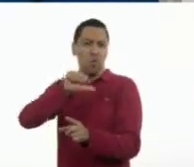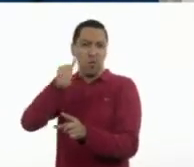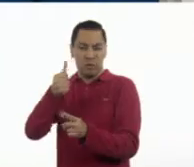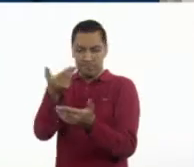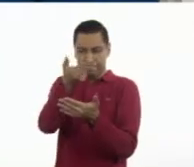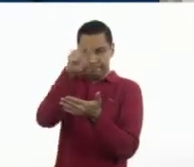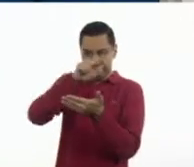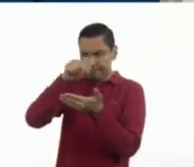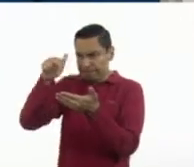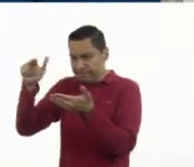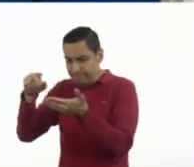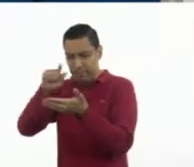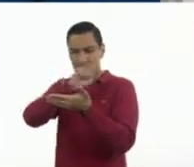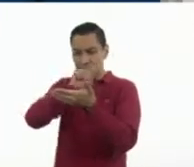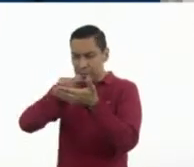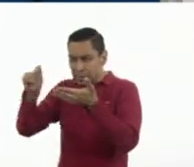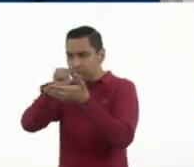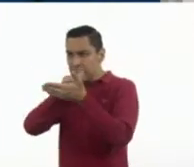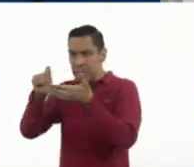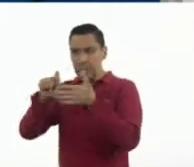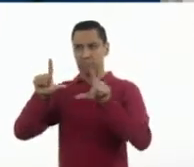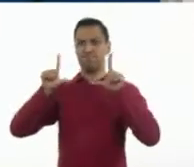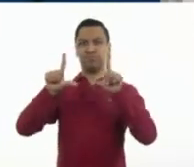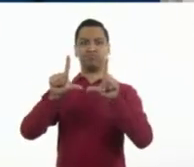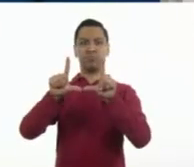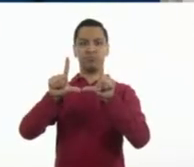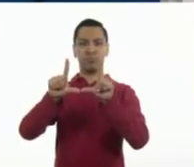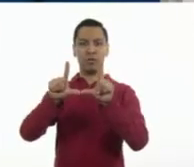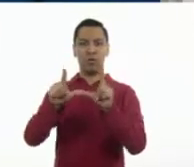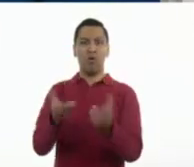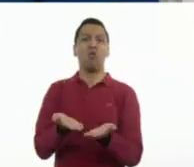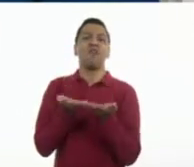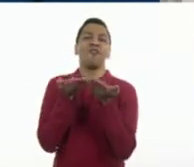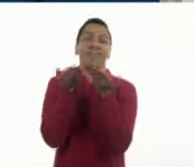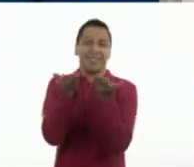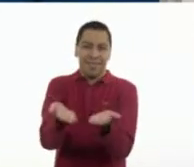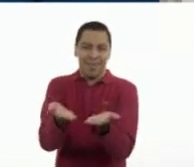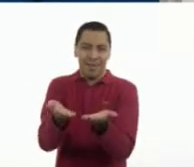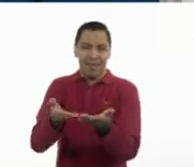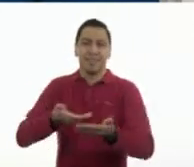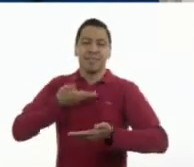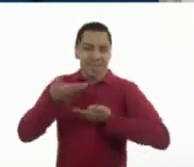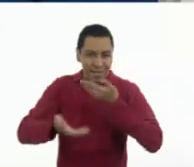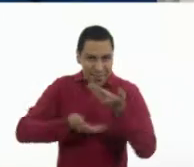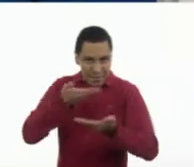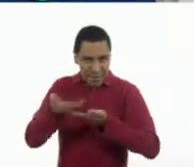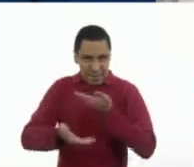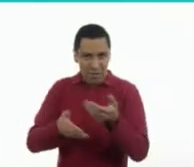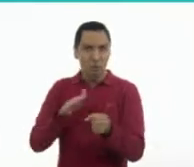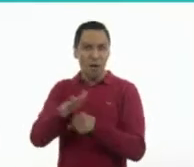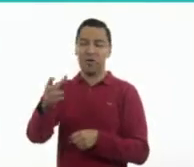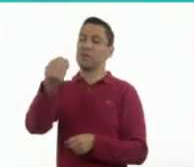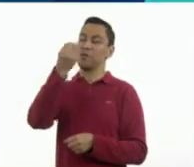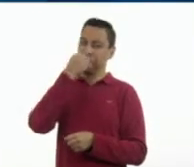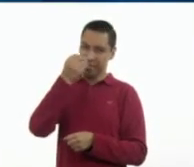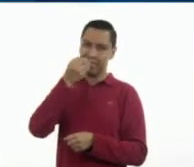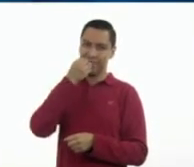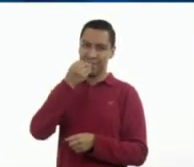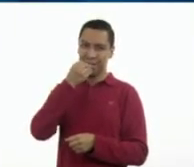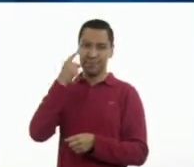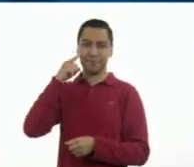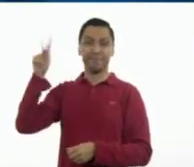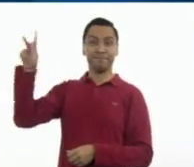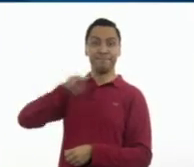ofrecer es un servicio, el cual es la comida. ¿Qué más podemos observar? ¿En qué se parecen